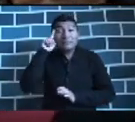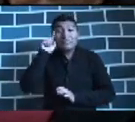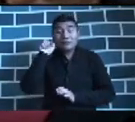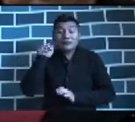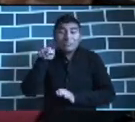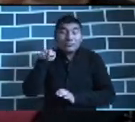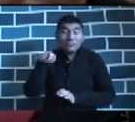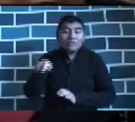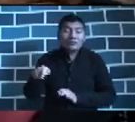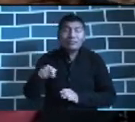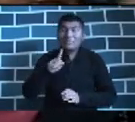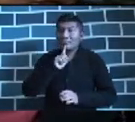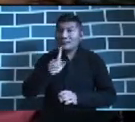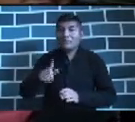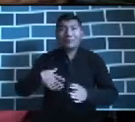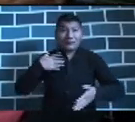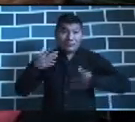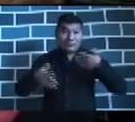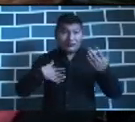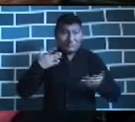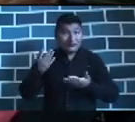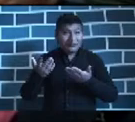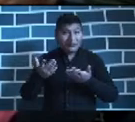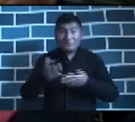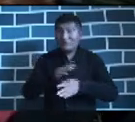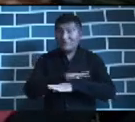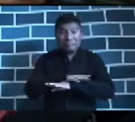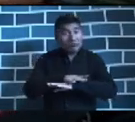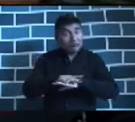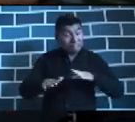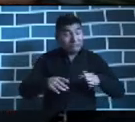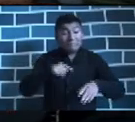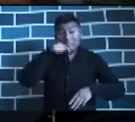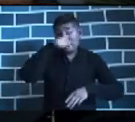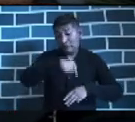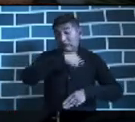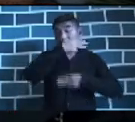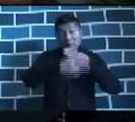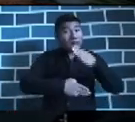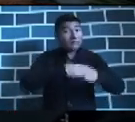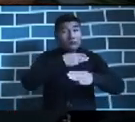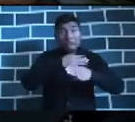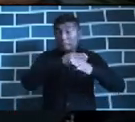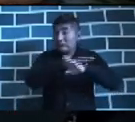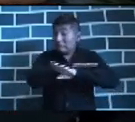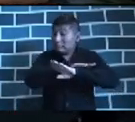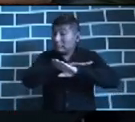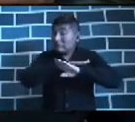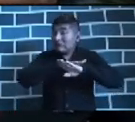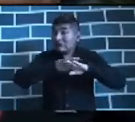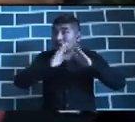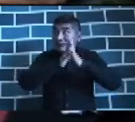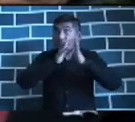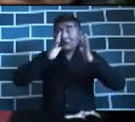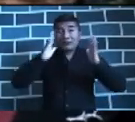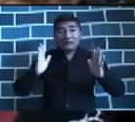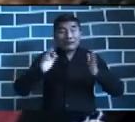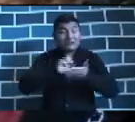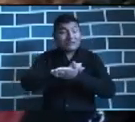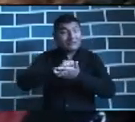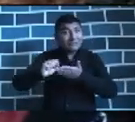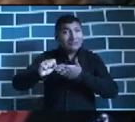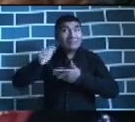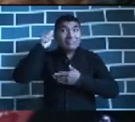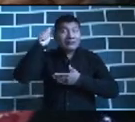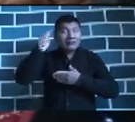seas feliz no ven nada de este mundo ni siquiera algo tan grande y tan santo